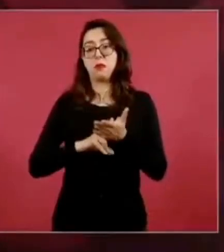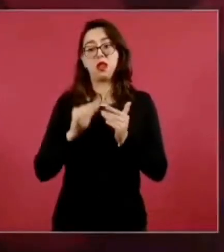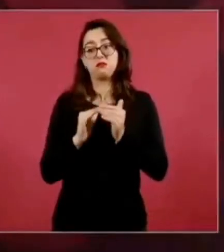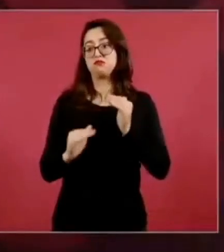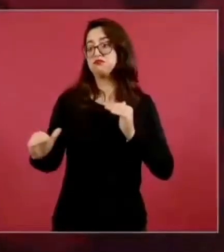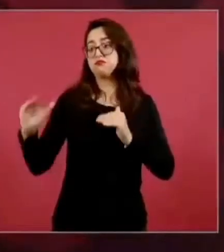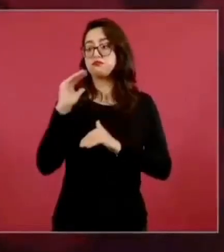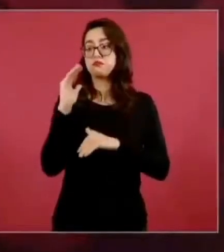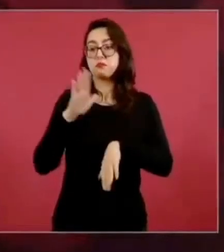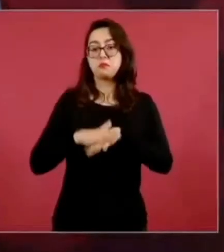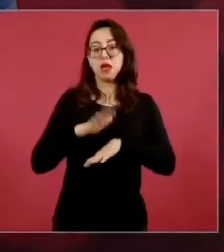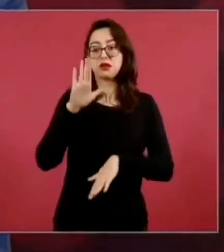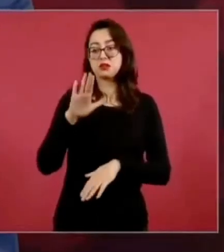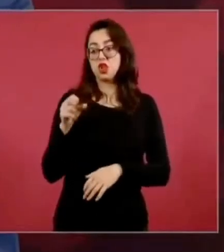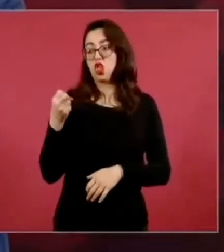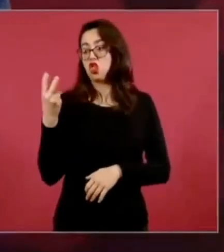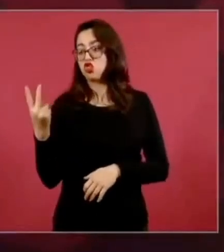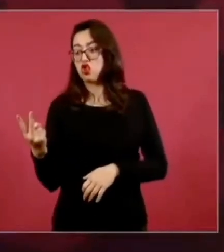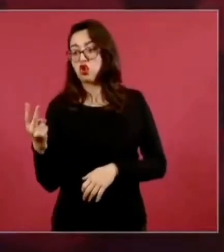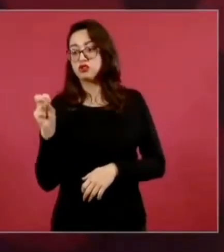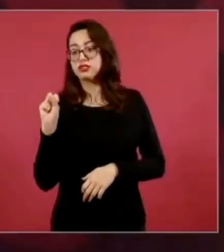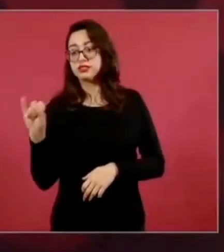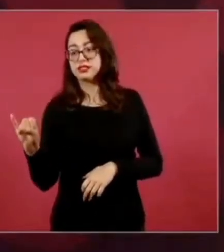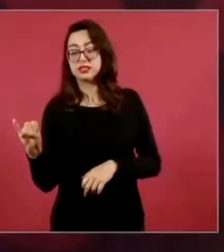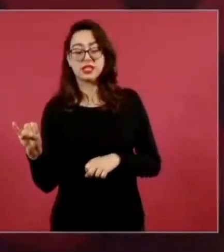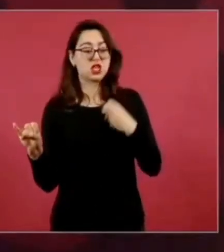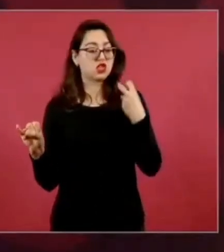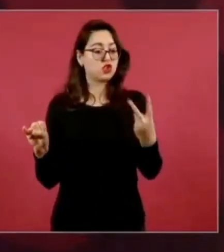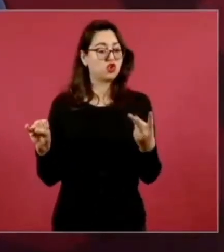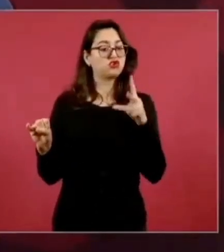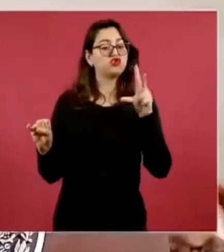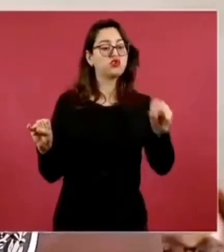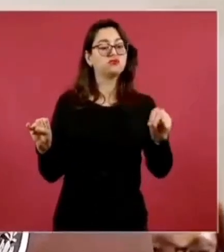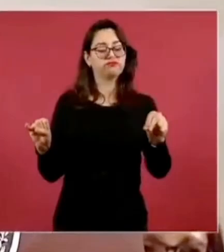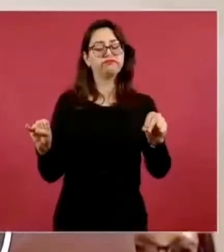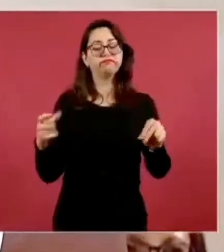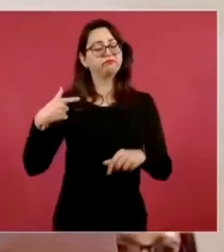Entonces, aunque son 2 votos, deciden